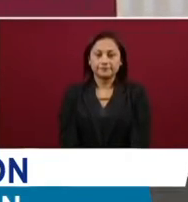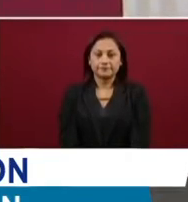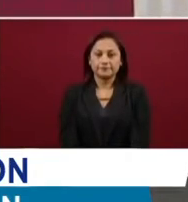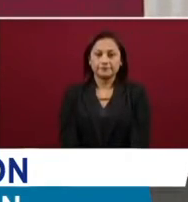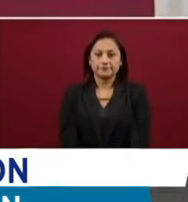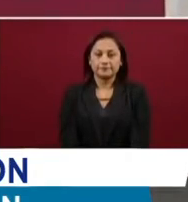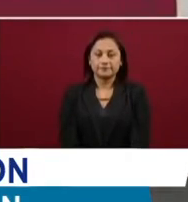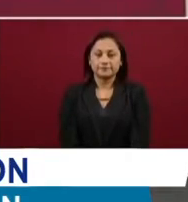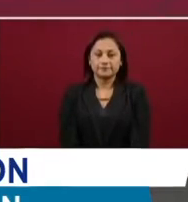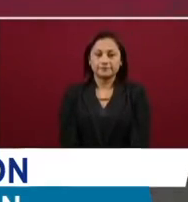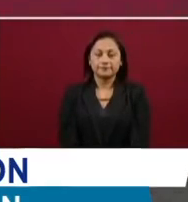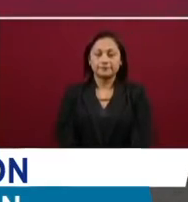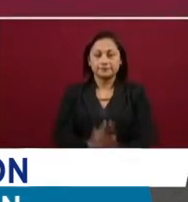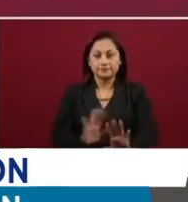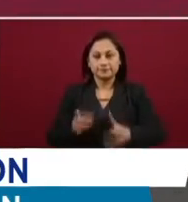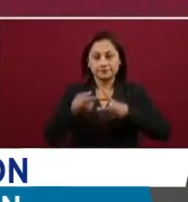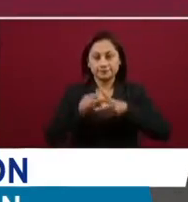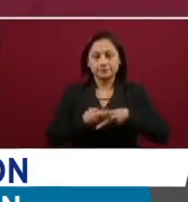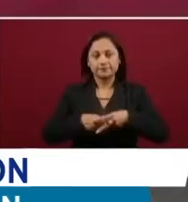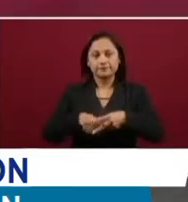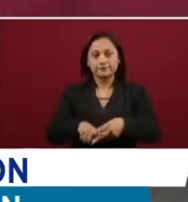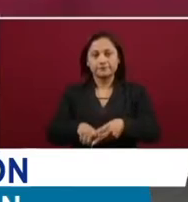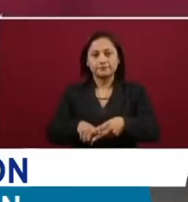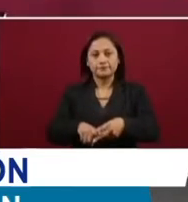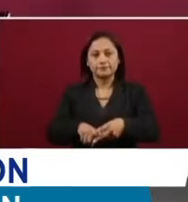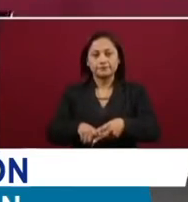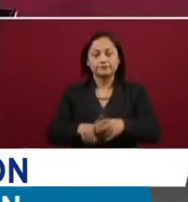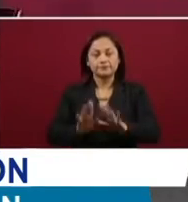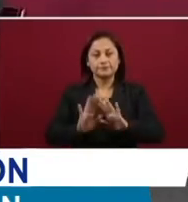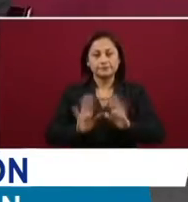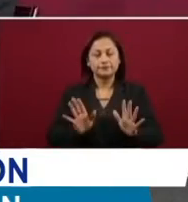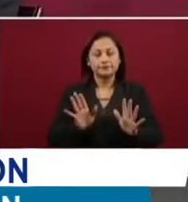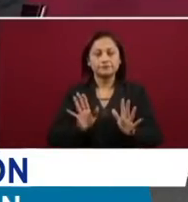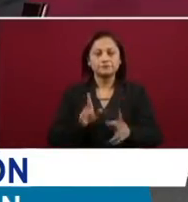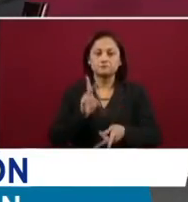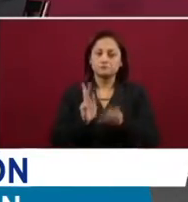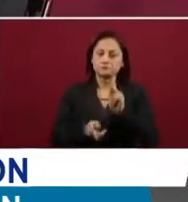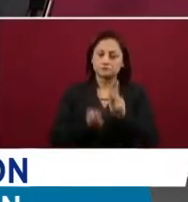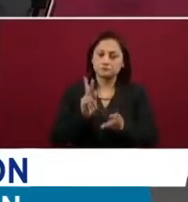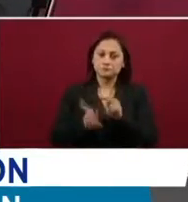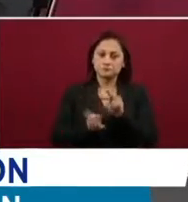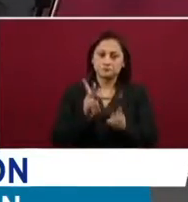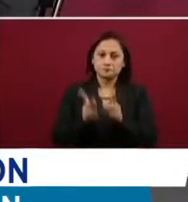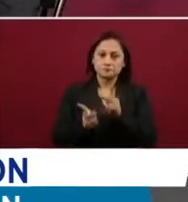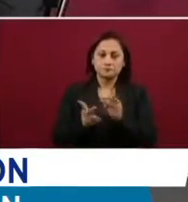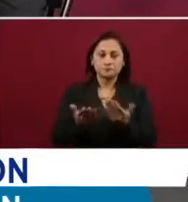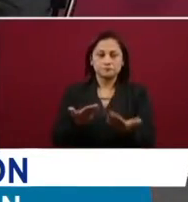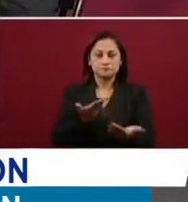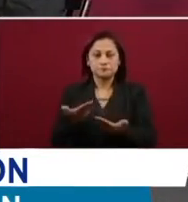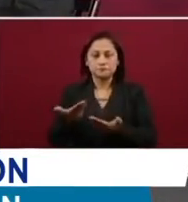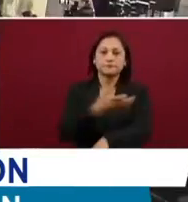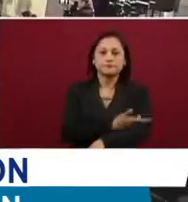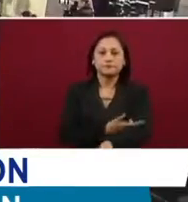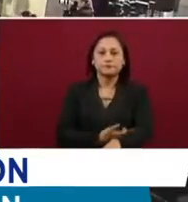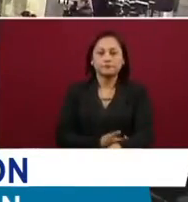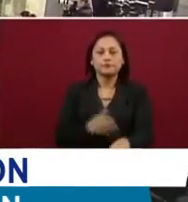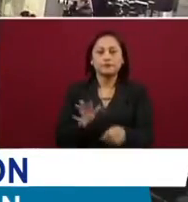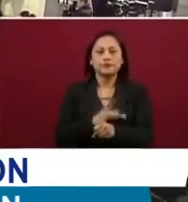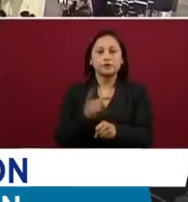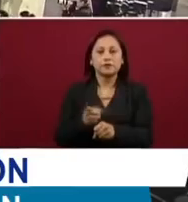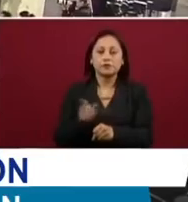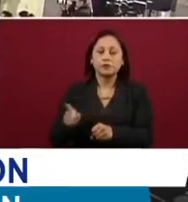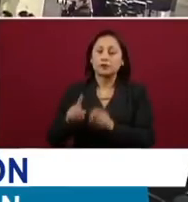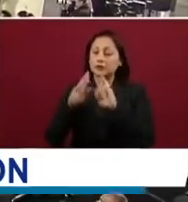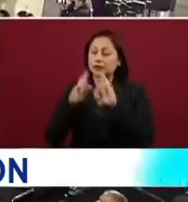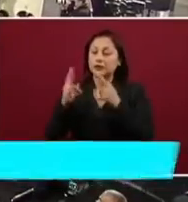que se enfocará en una primera fase en los trabajadores de la educación y la salud durante el sexenio porque es un asunto que